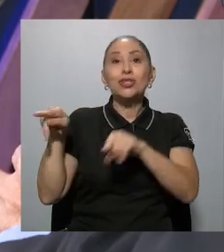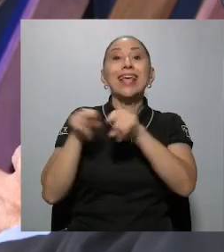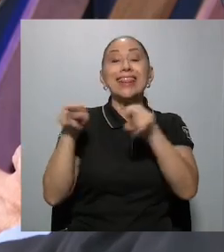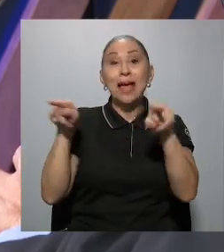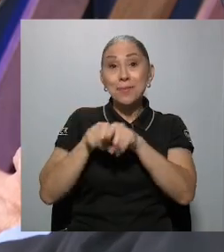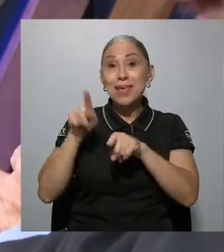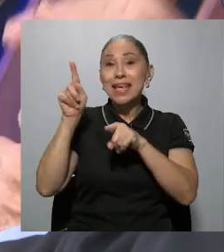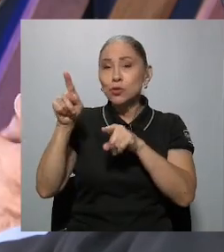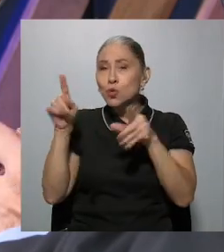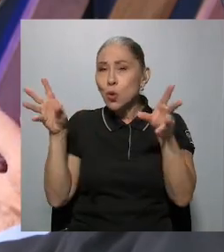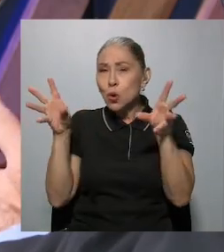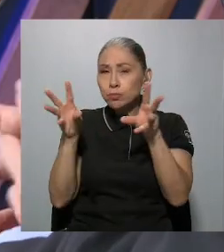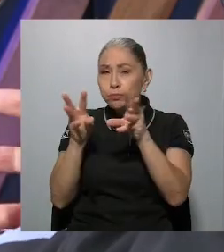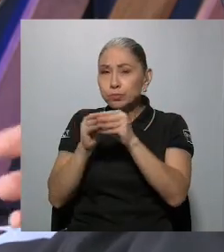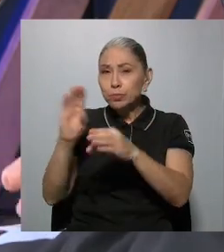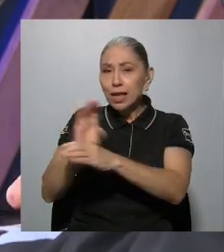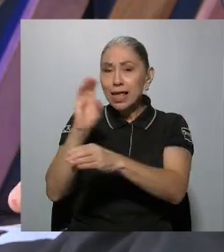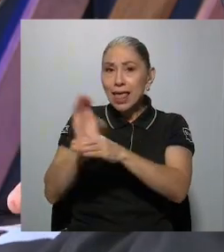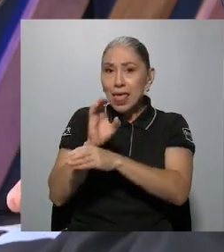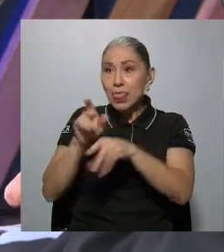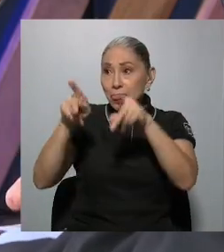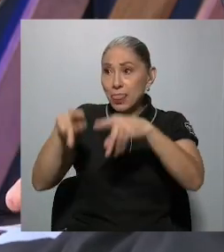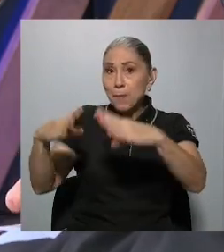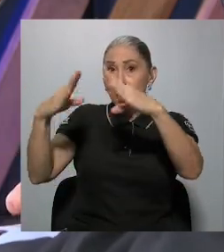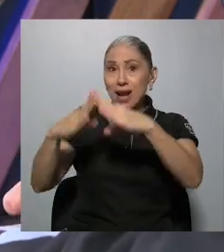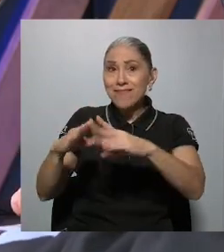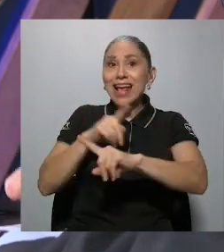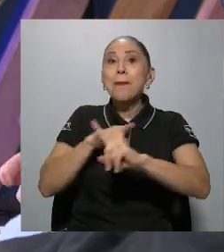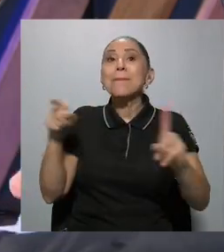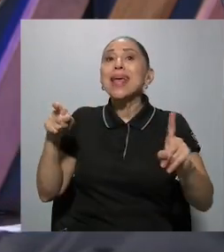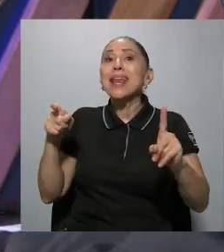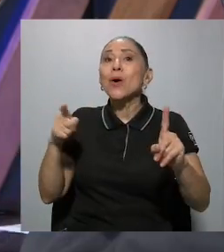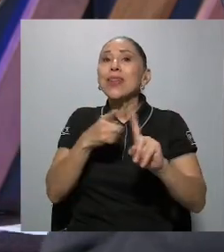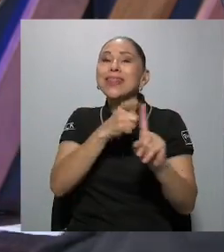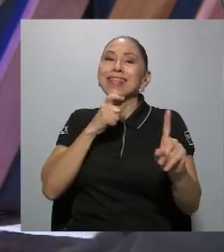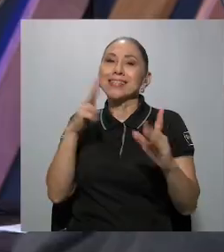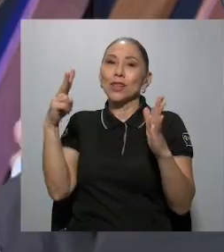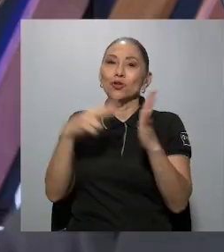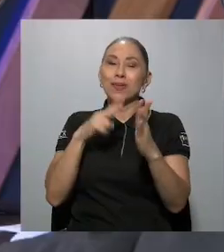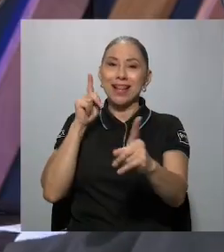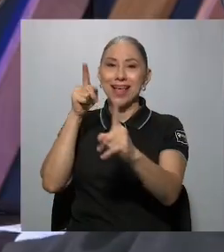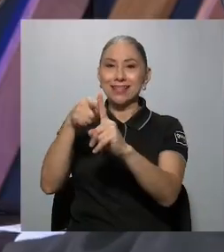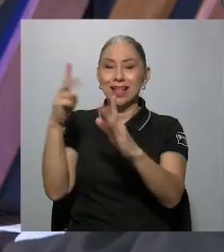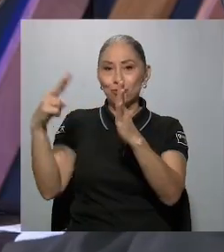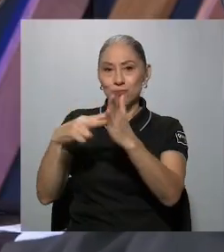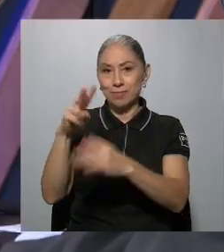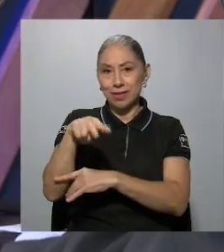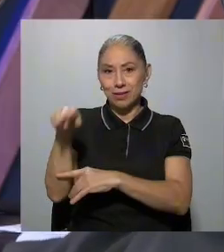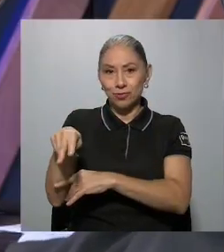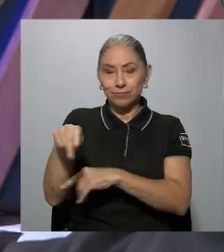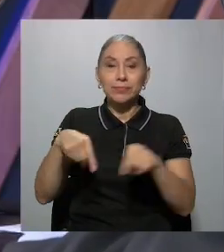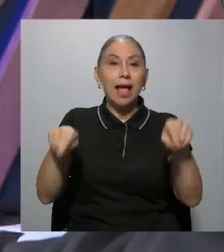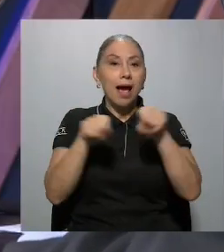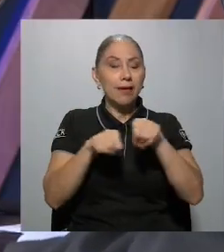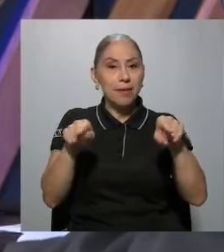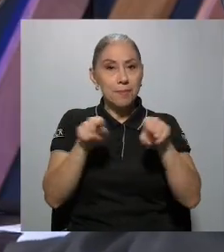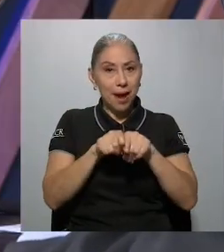una estimación demográfica, pero cubre todo el periodo desde el 2000 hasta el